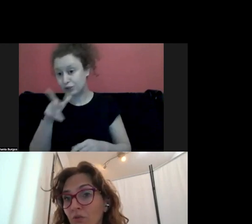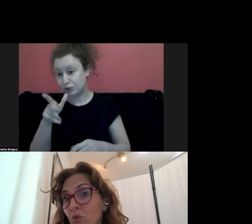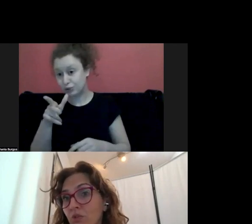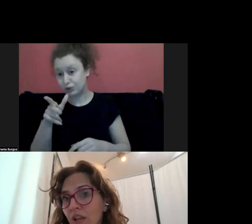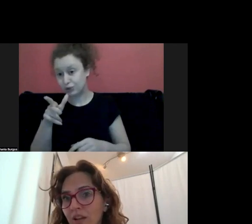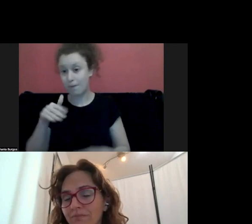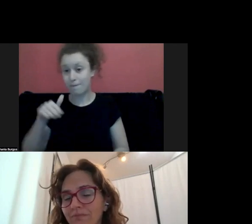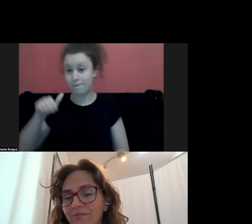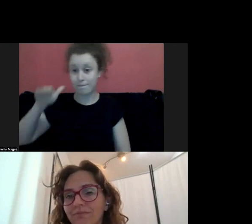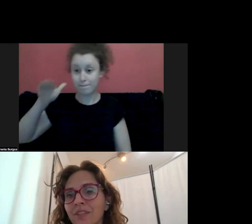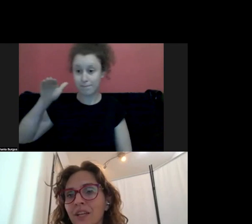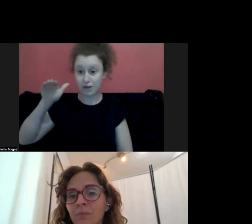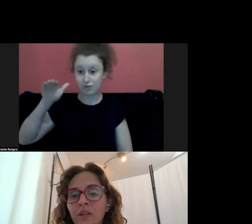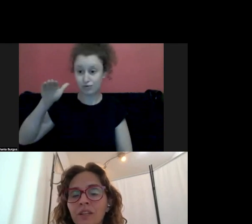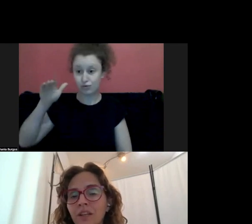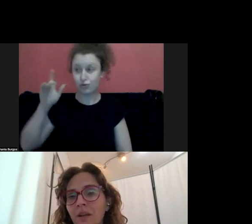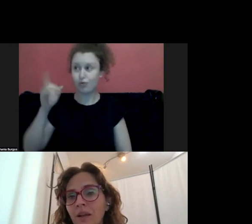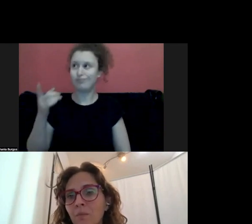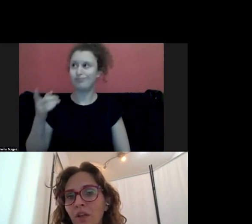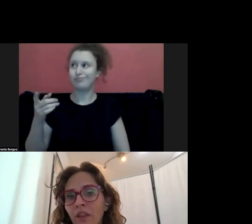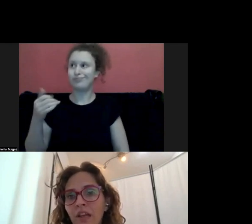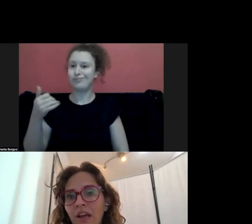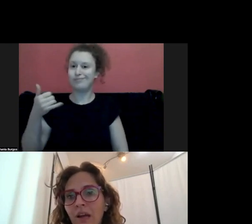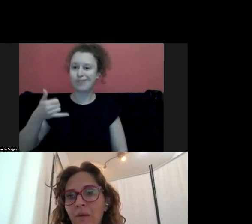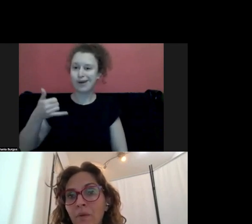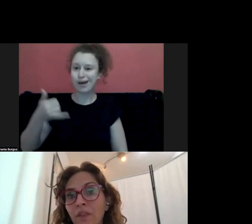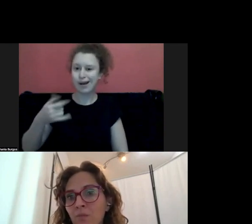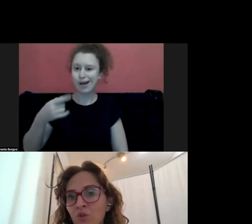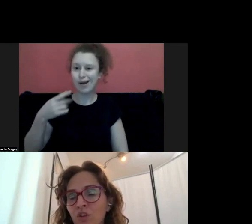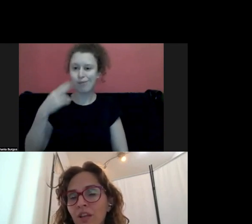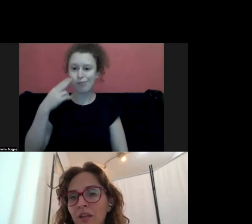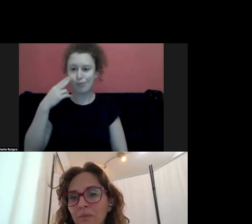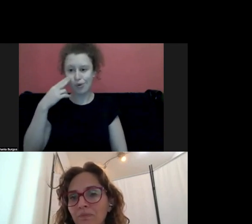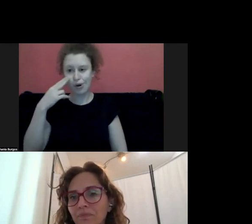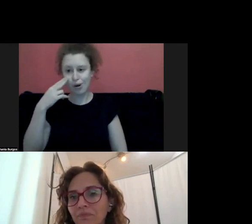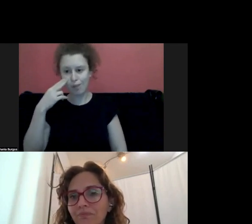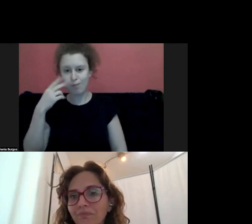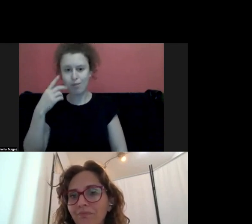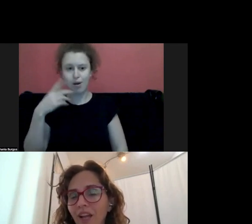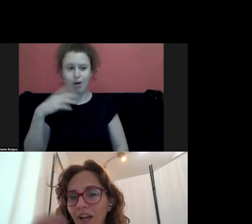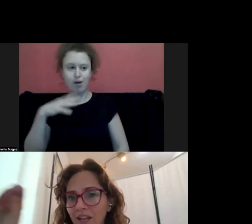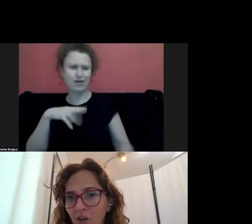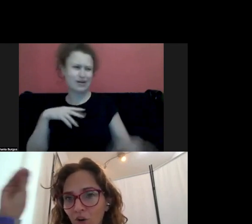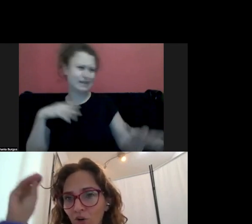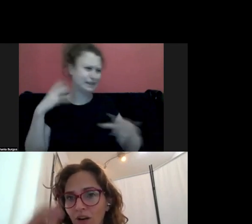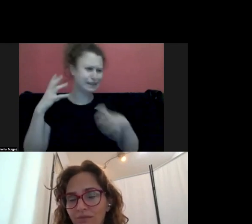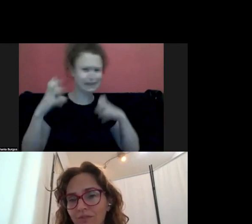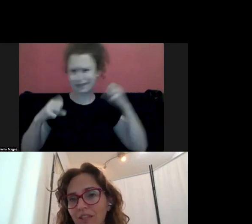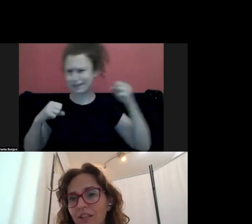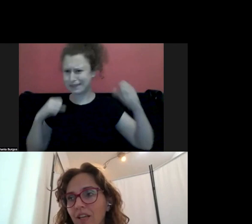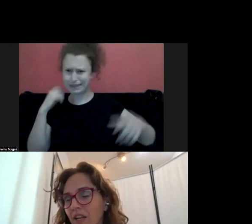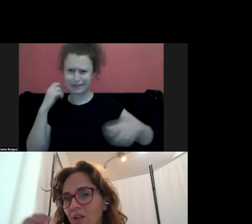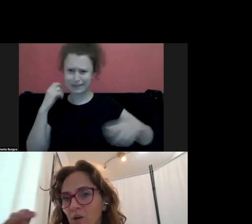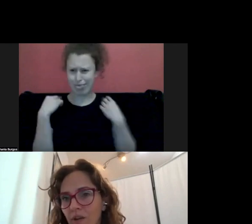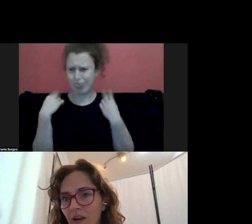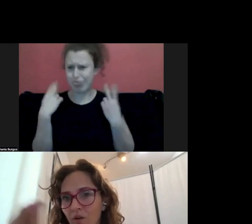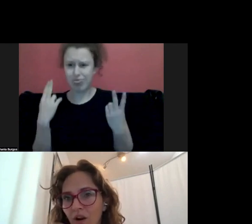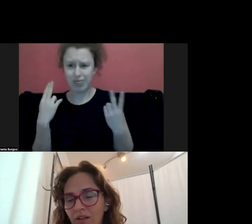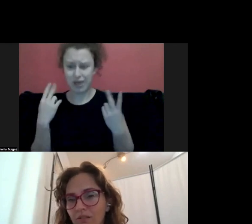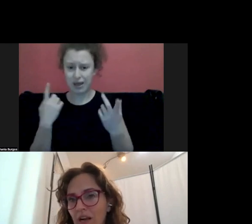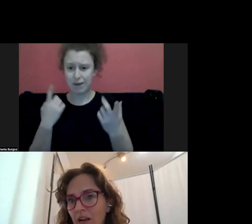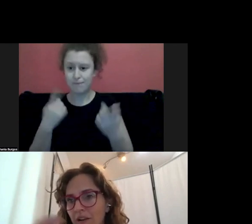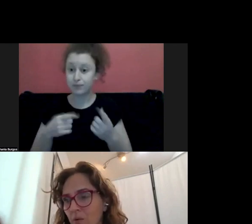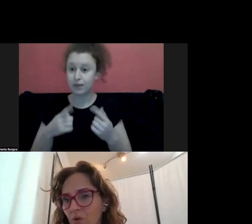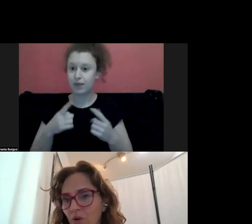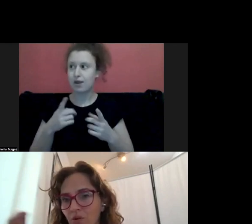de conducta, de repente empezamos a ir a la psicóloga, a la